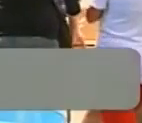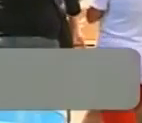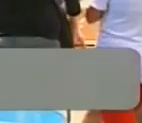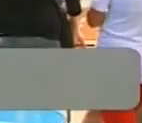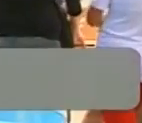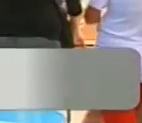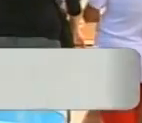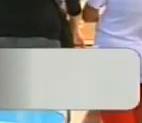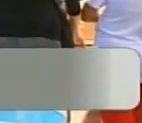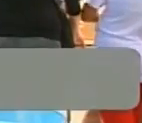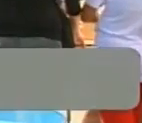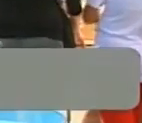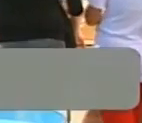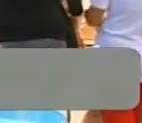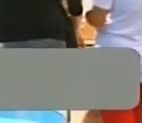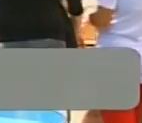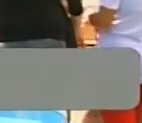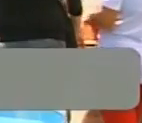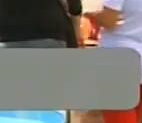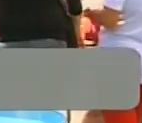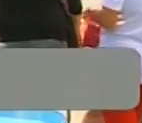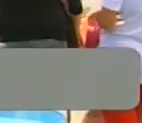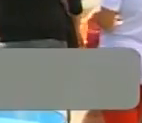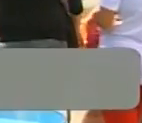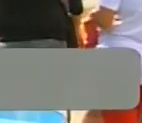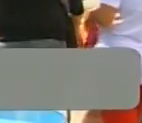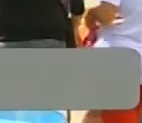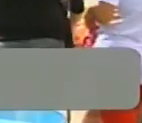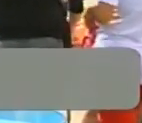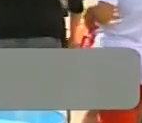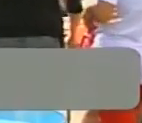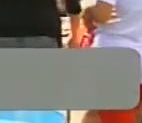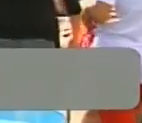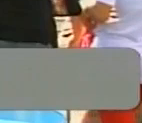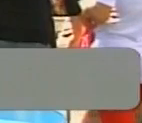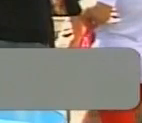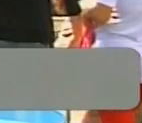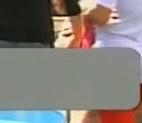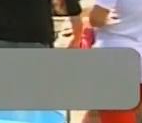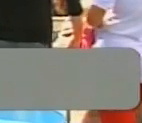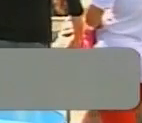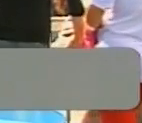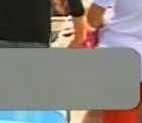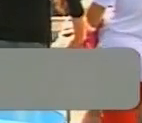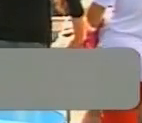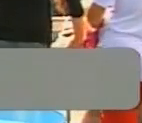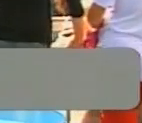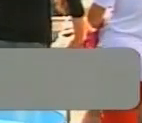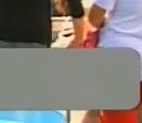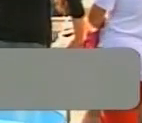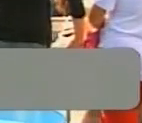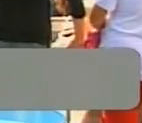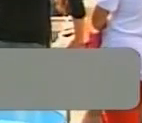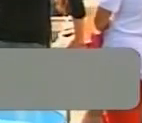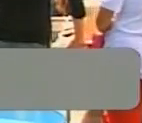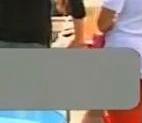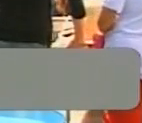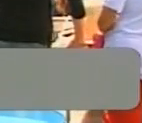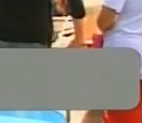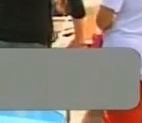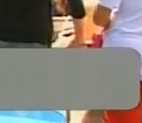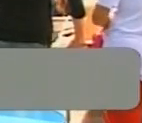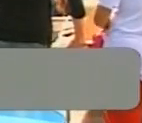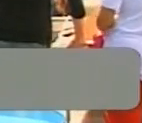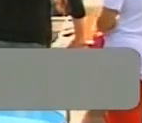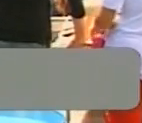Efectivamente, es que volvemos a agradecer a nuestras compañeras Andrea Rondón y Dariani Villarroel. Recordemos que ya en pocos minutos se dará inicio